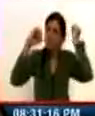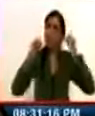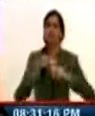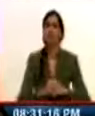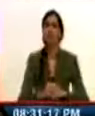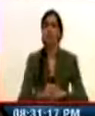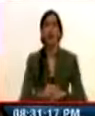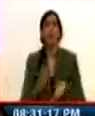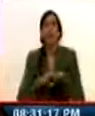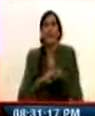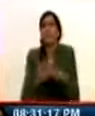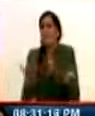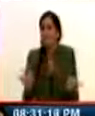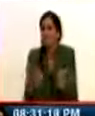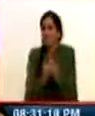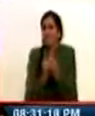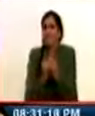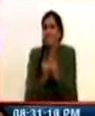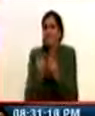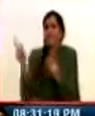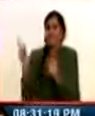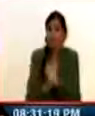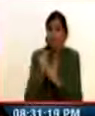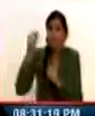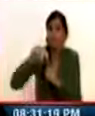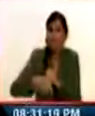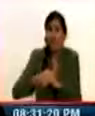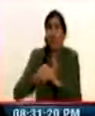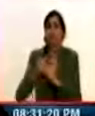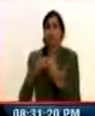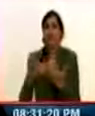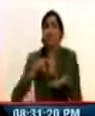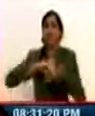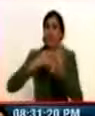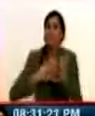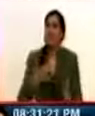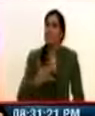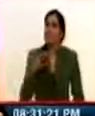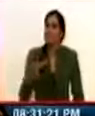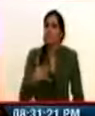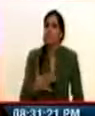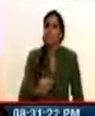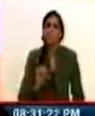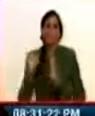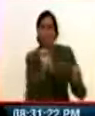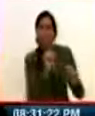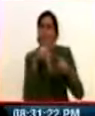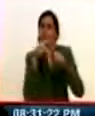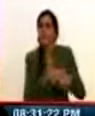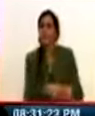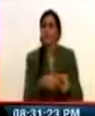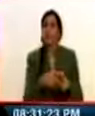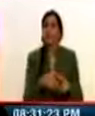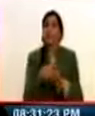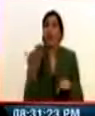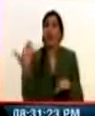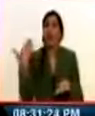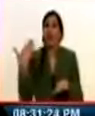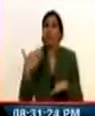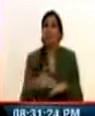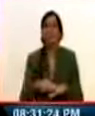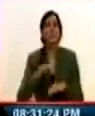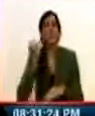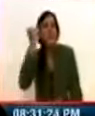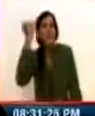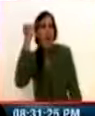porque sencillamente el hecho de estar acá supone también el sentimiento antiimperialista convocado por nuestro